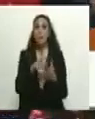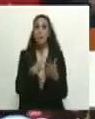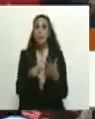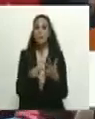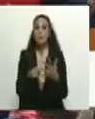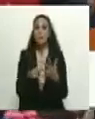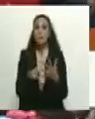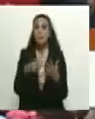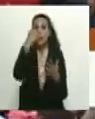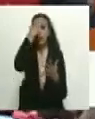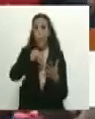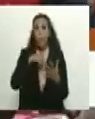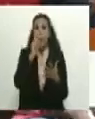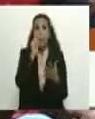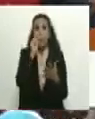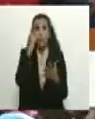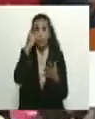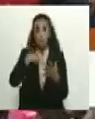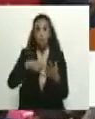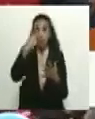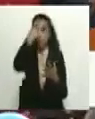perdón. Yo soy un señor mayor, ustedes saben, ¿verdad?